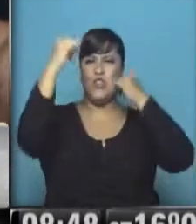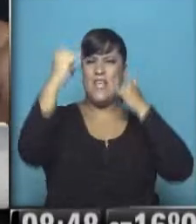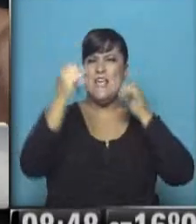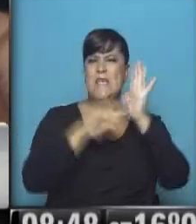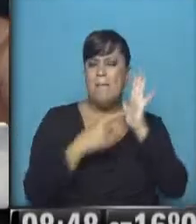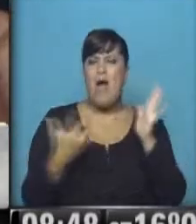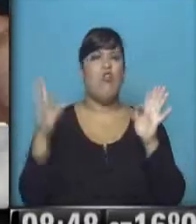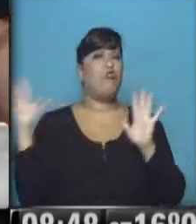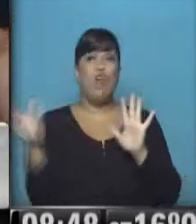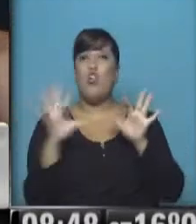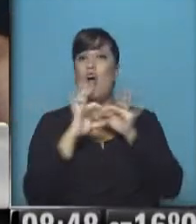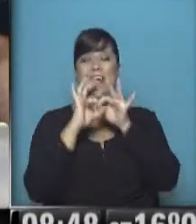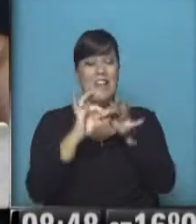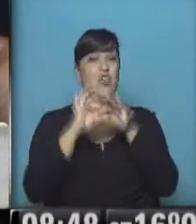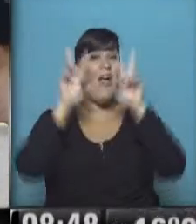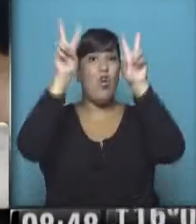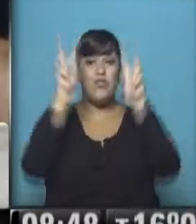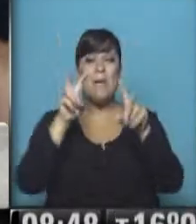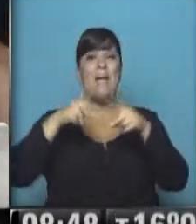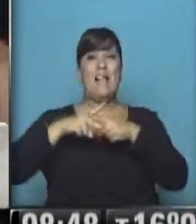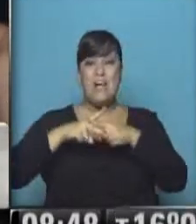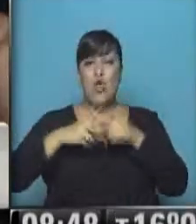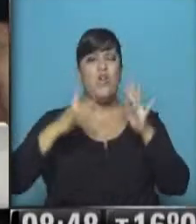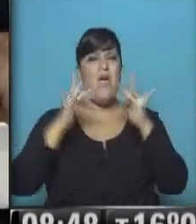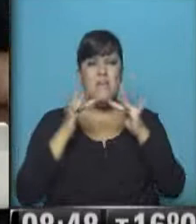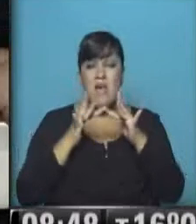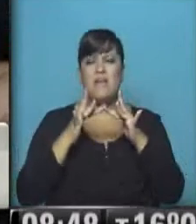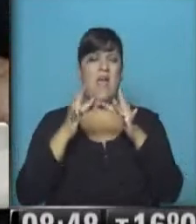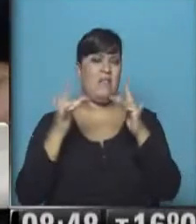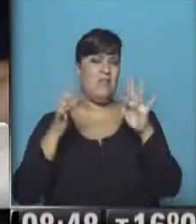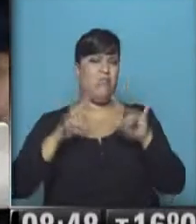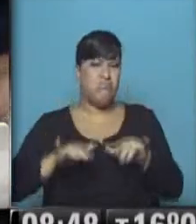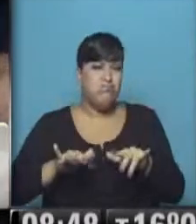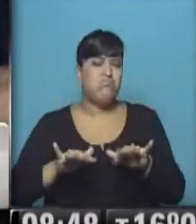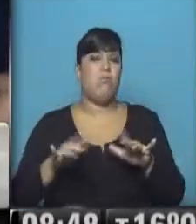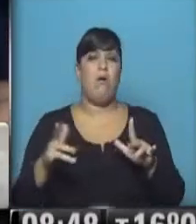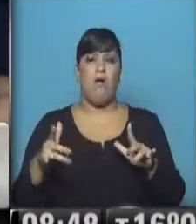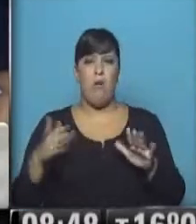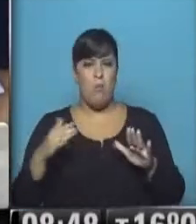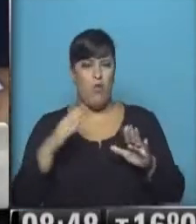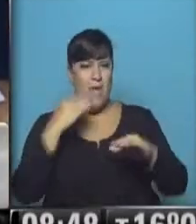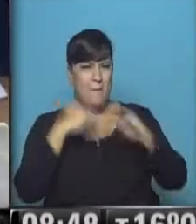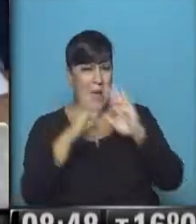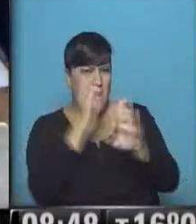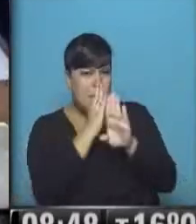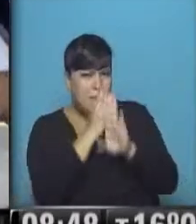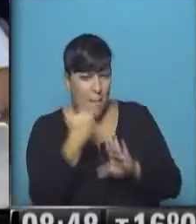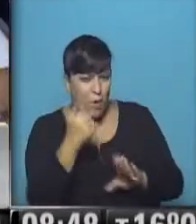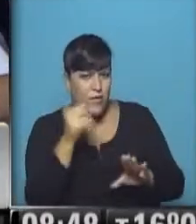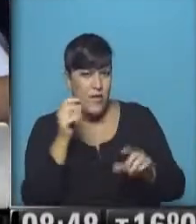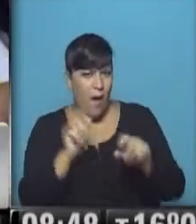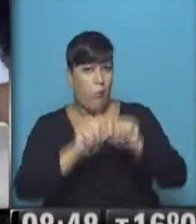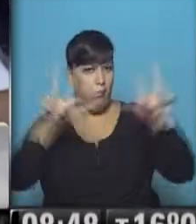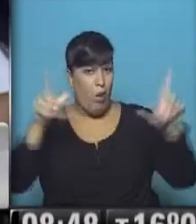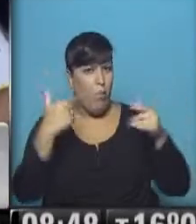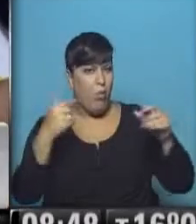decir, todo lo que tiene que ver con... Concretamente, él puede espiar mails, puede